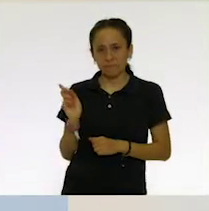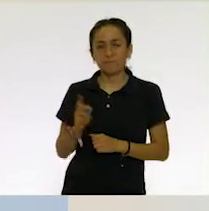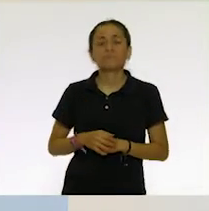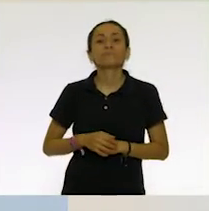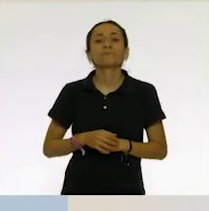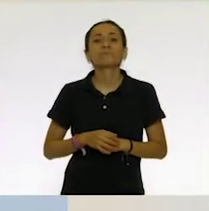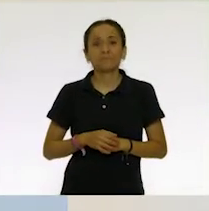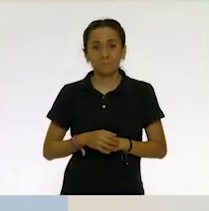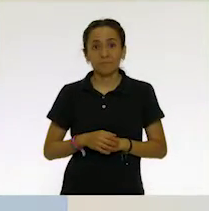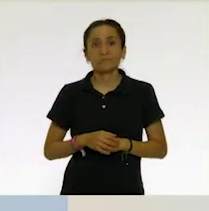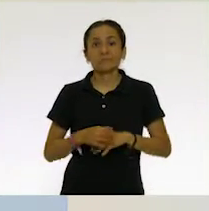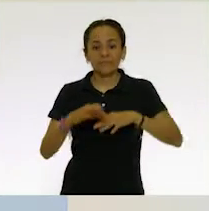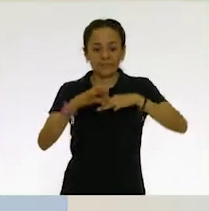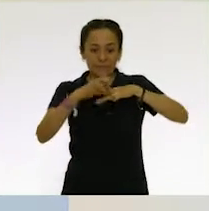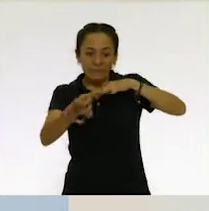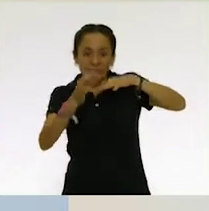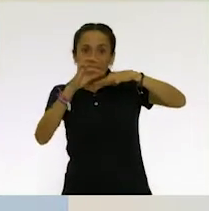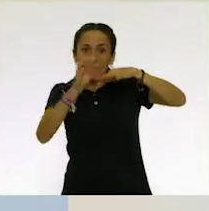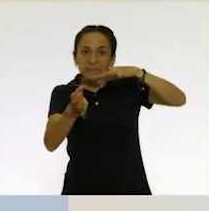Tiene también garras.